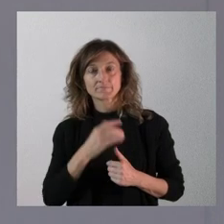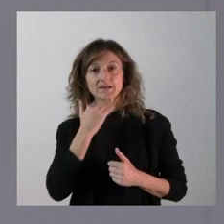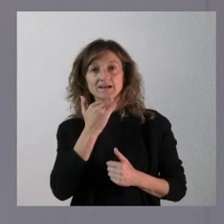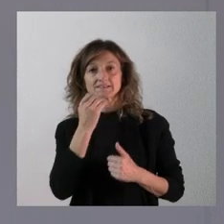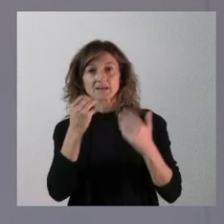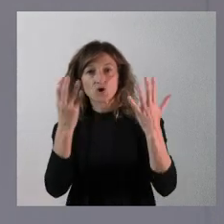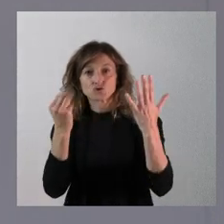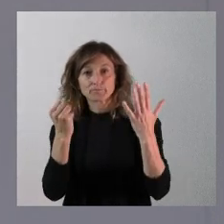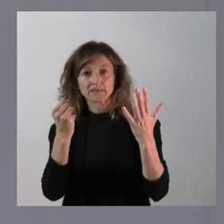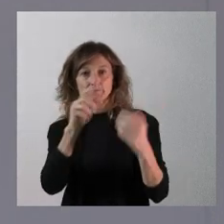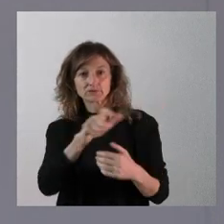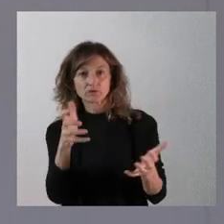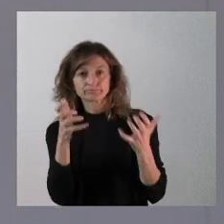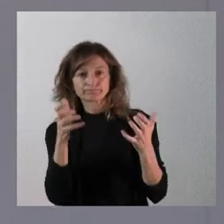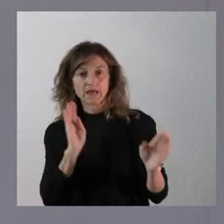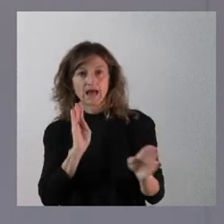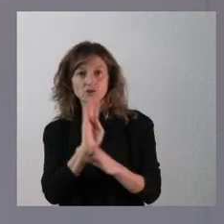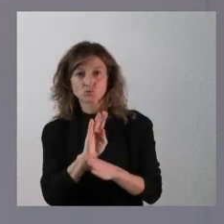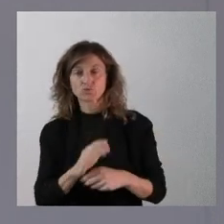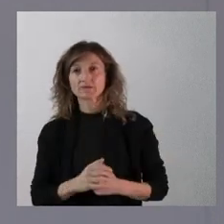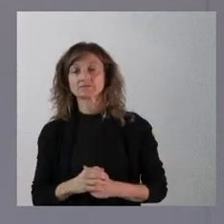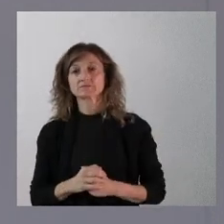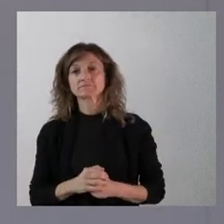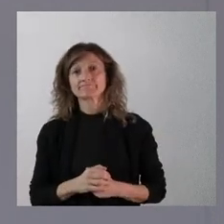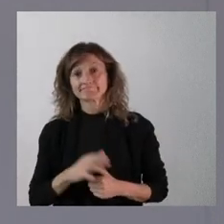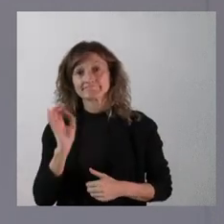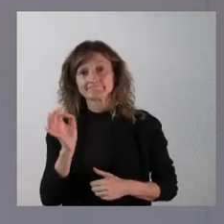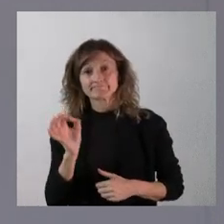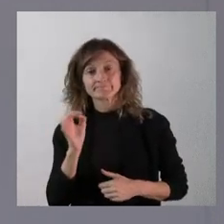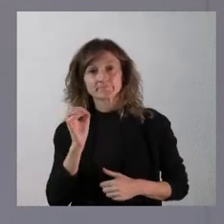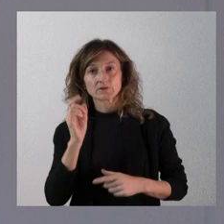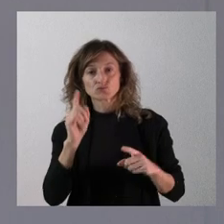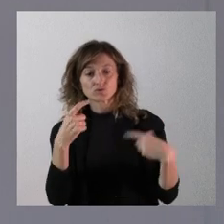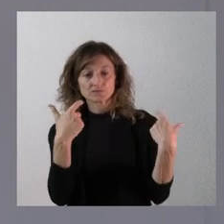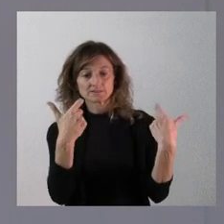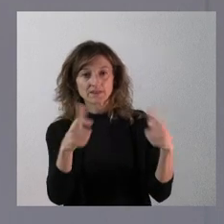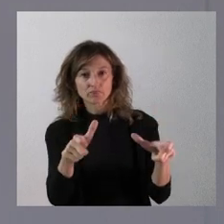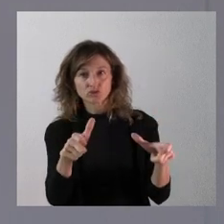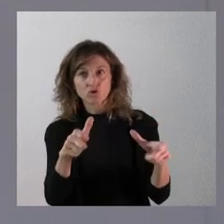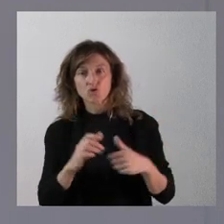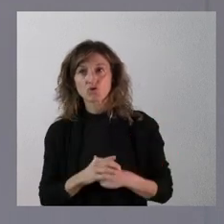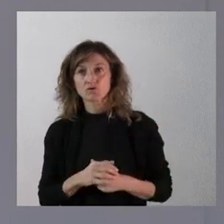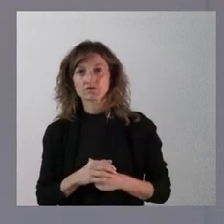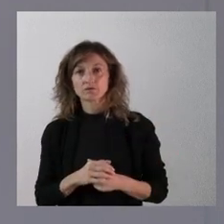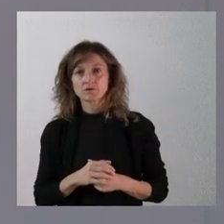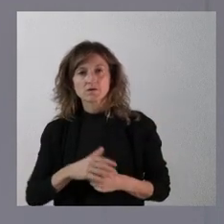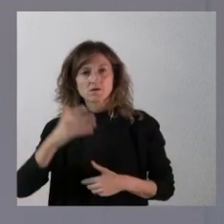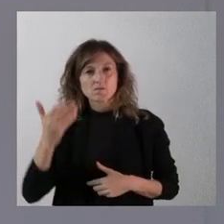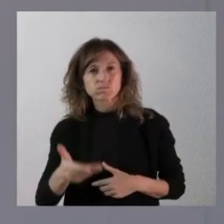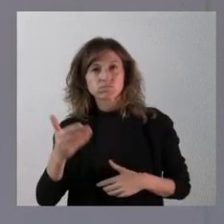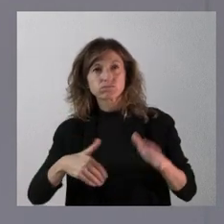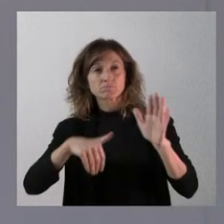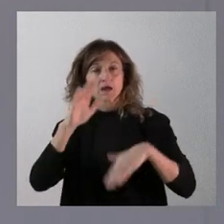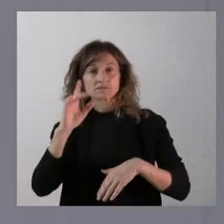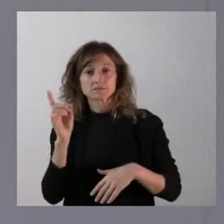8.000 beneficiarios de estas ayudas Y en este caso sí que es verdad que no son los sectores digamos más relevantes porque